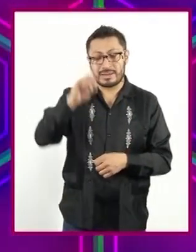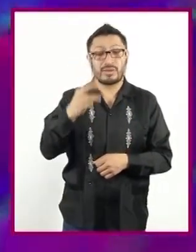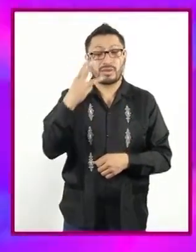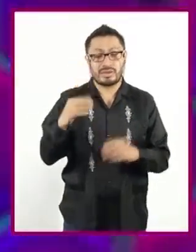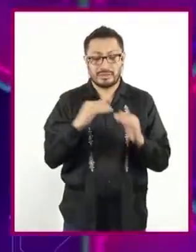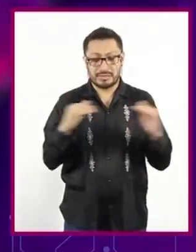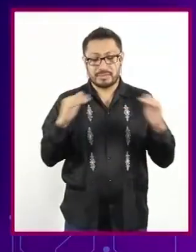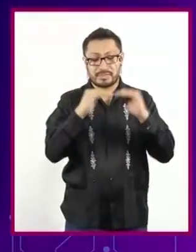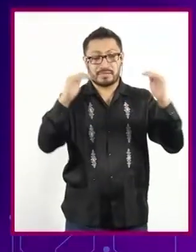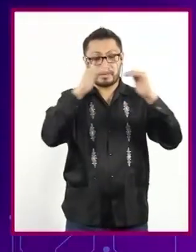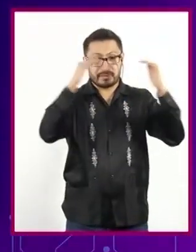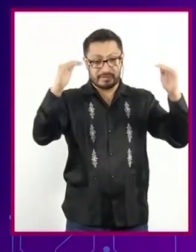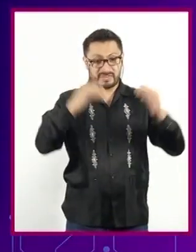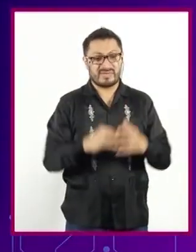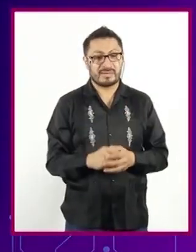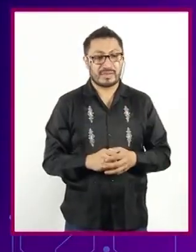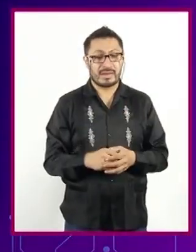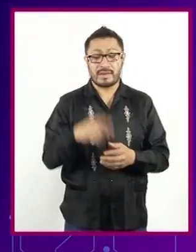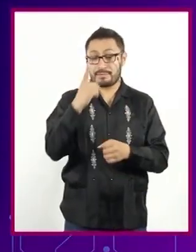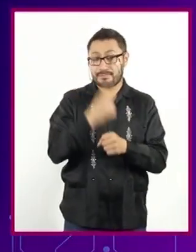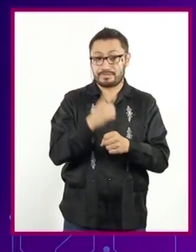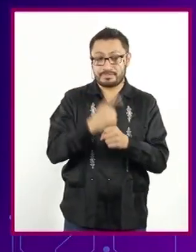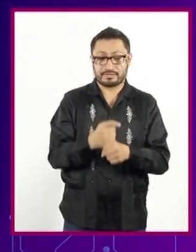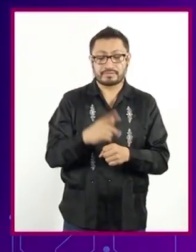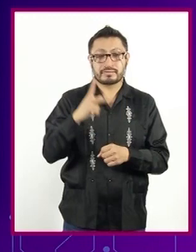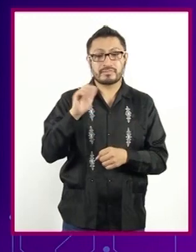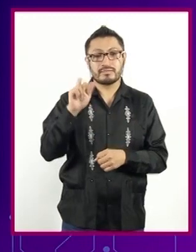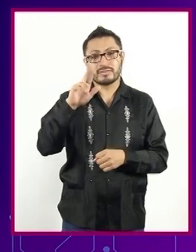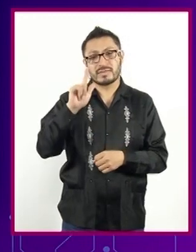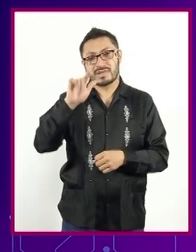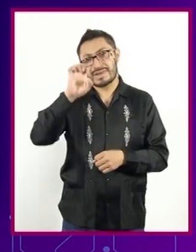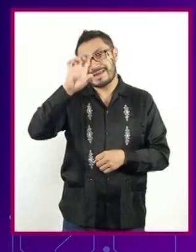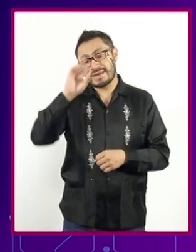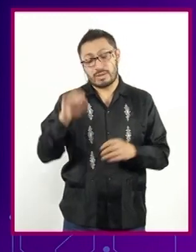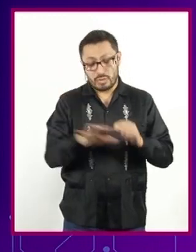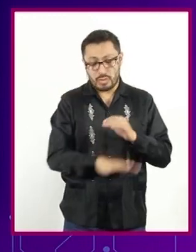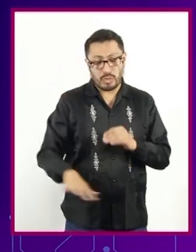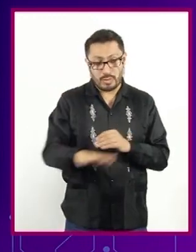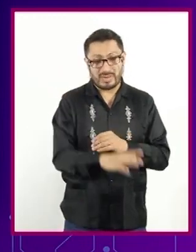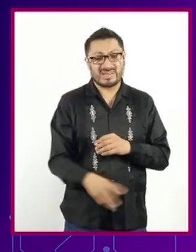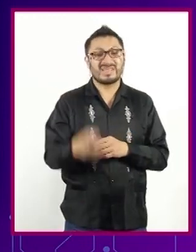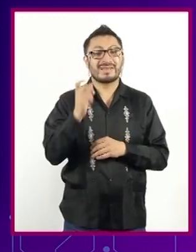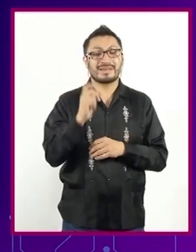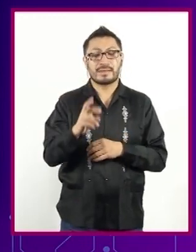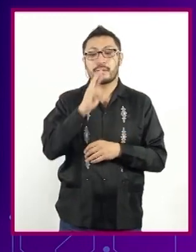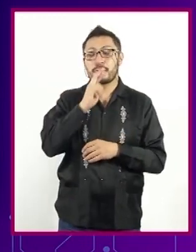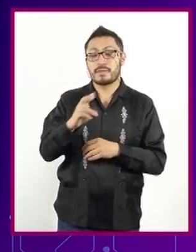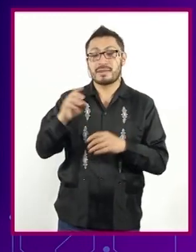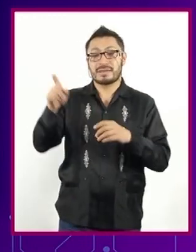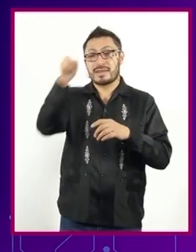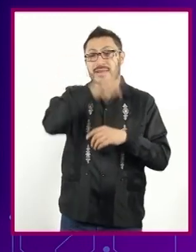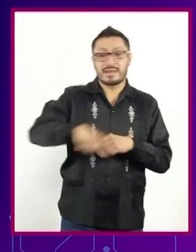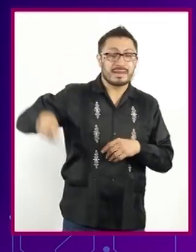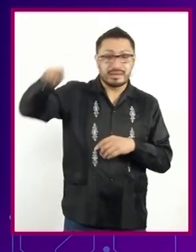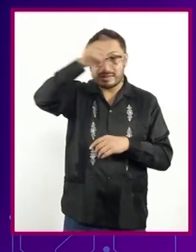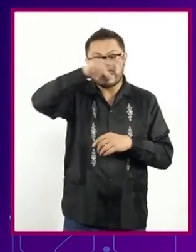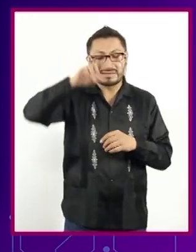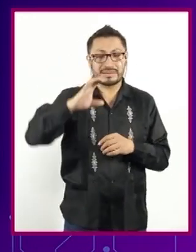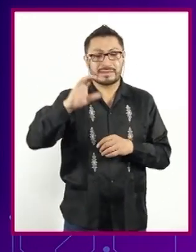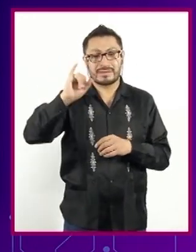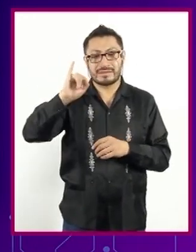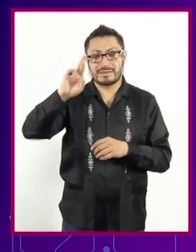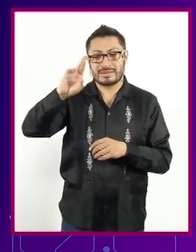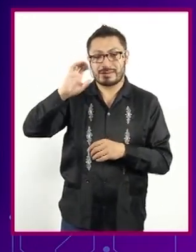3 cortes. El primero fue paralelo a la base y con este se obtuvo una circunferencia.